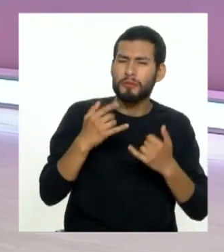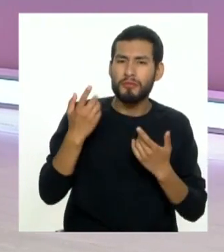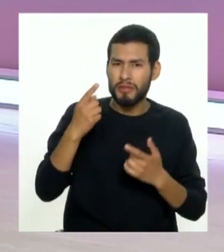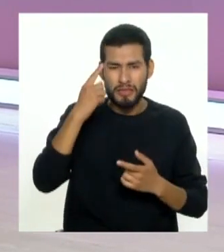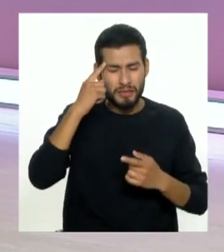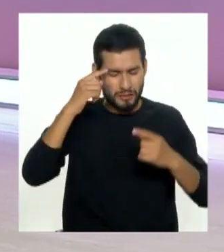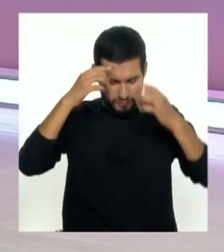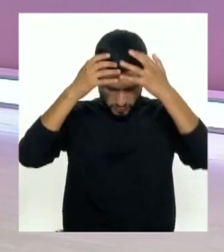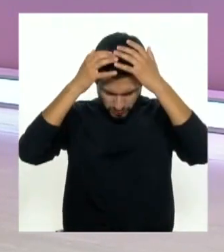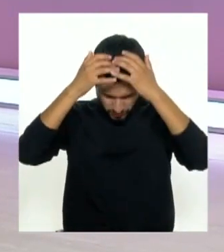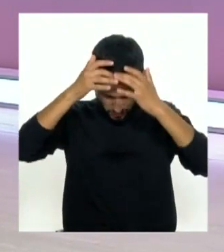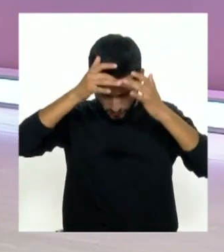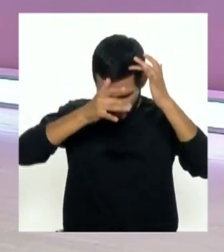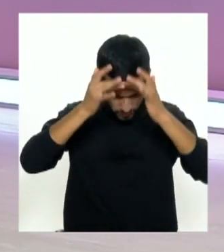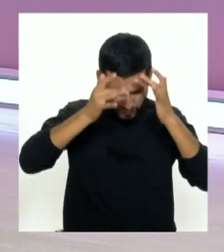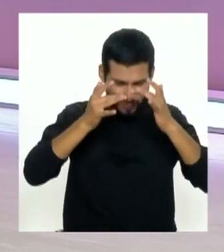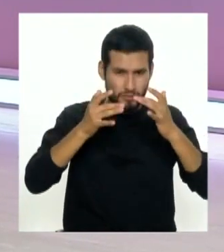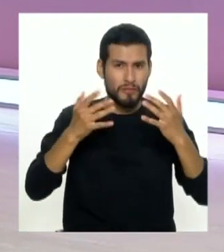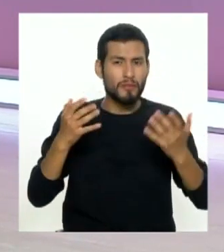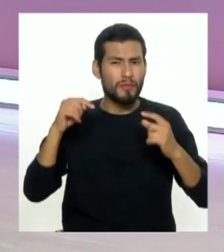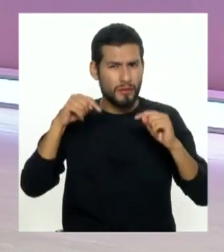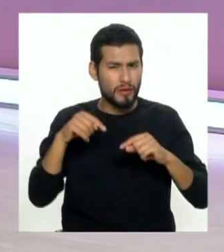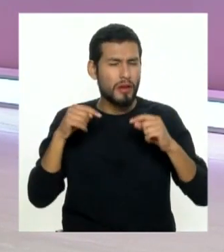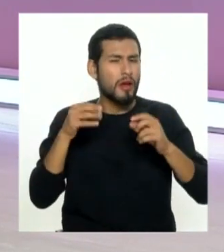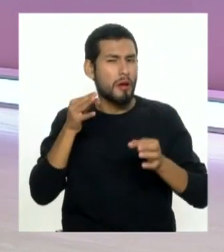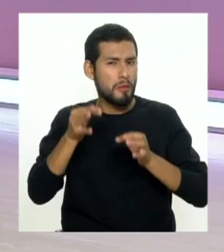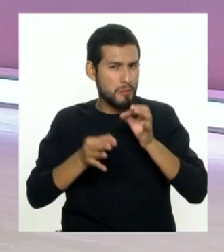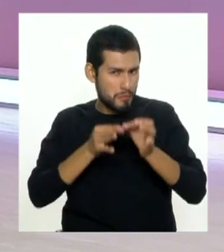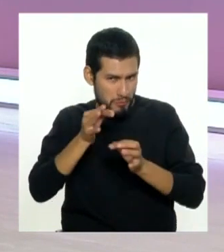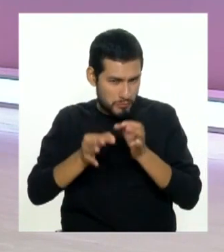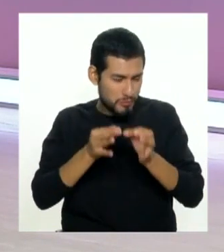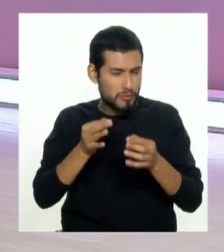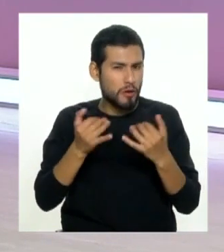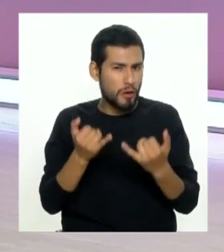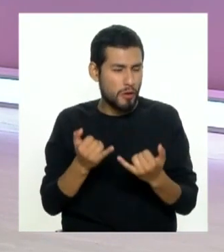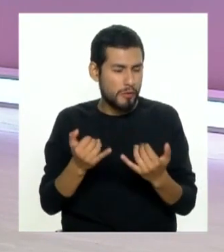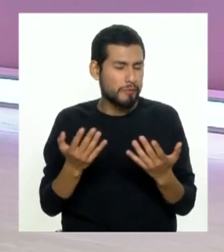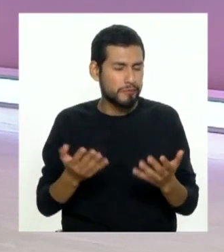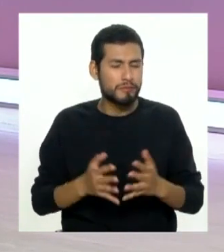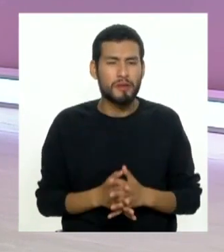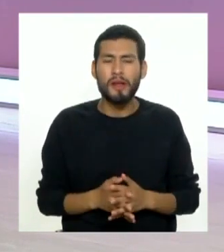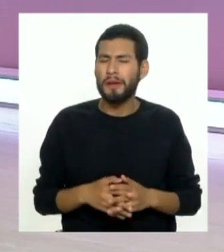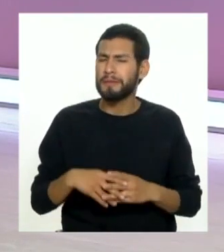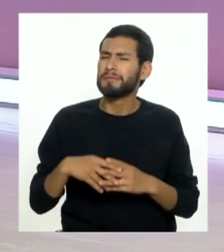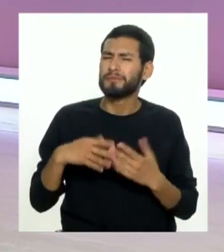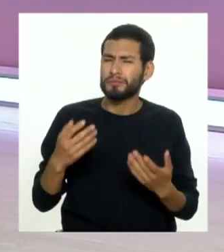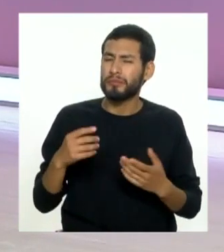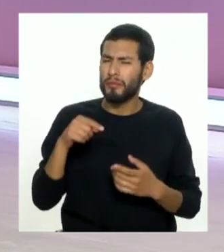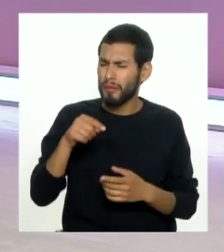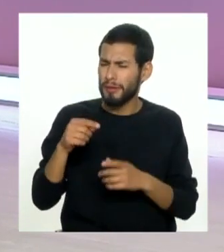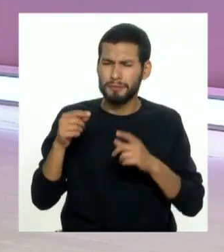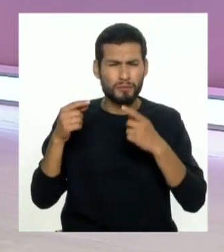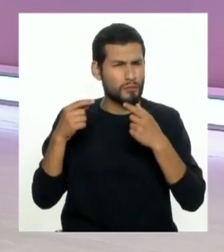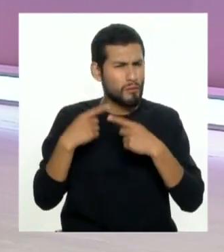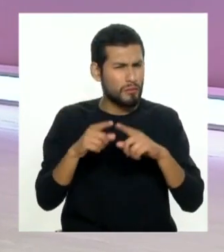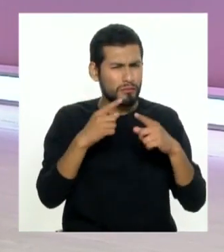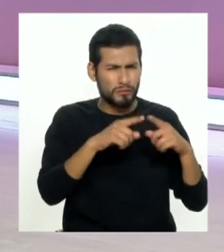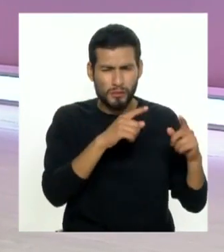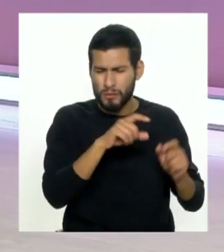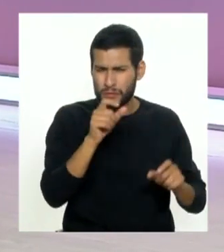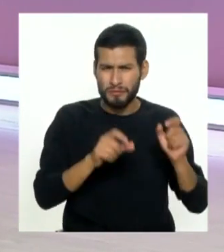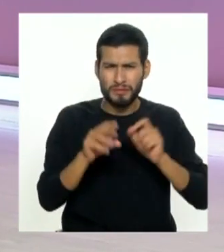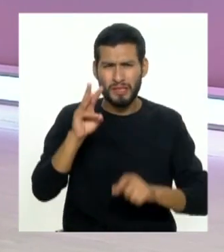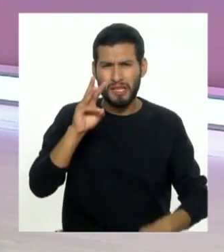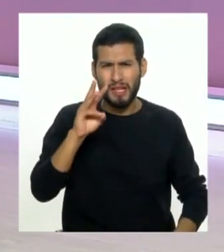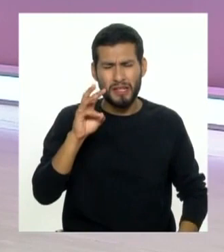crisis epilépticas, que las vamos a definir el día de hoy, y que en realidad atañe a muchos peruanos. Más de